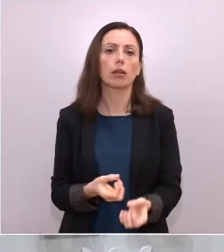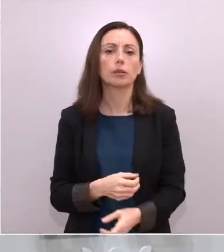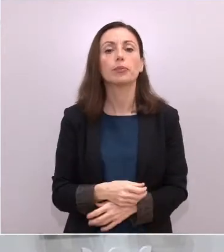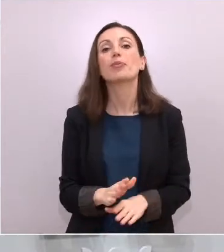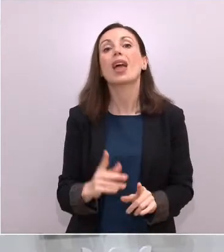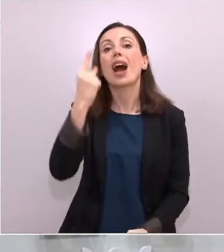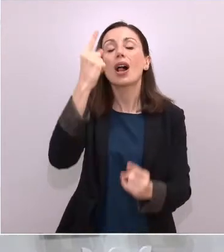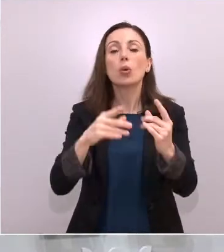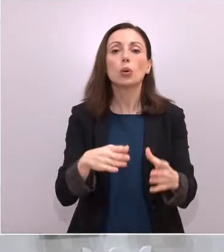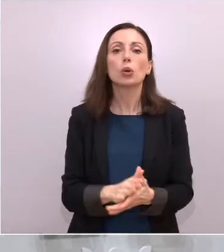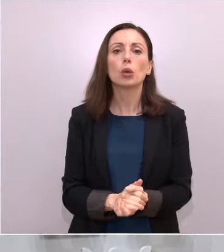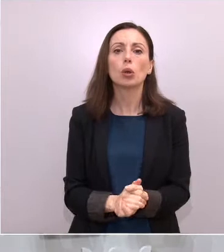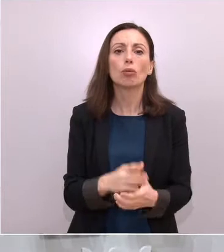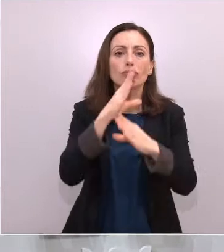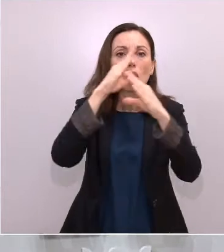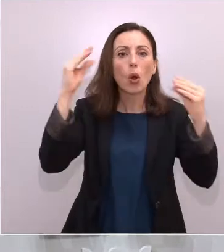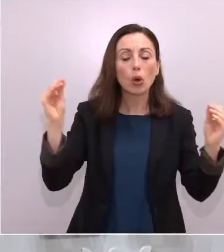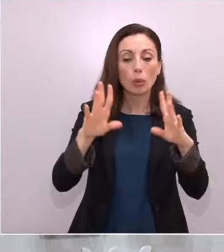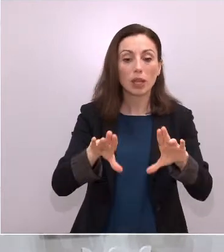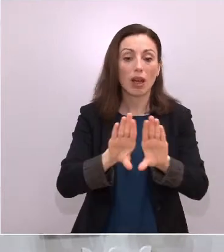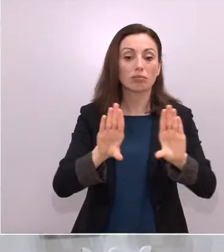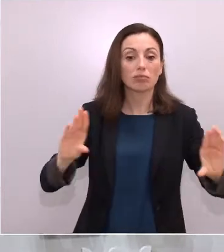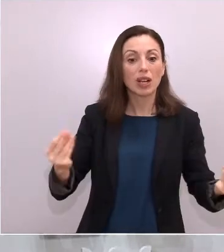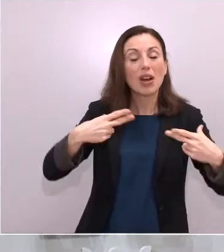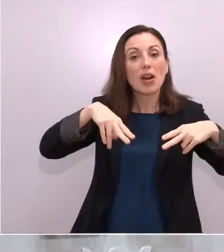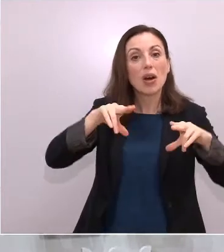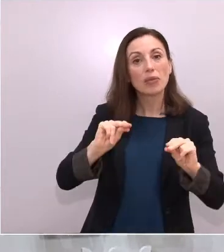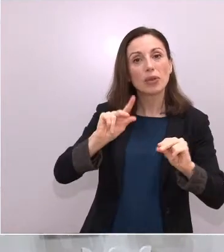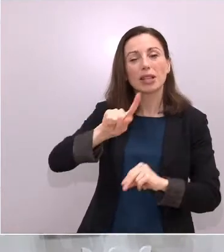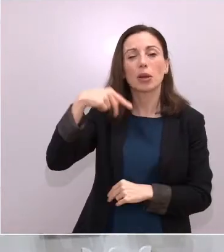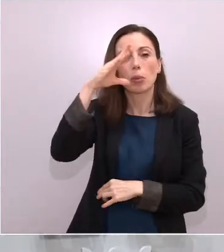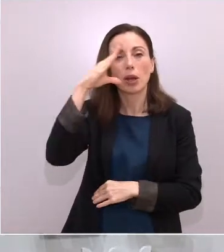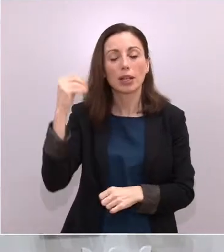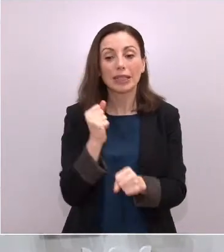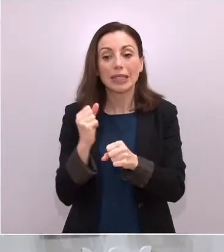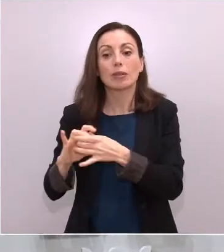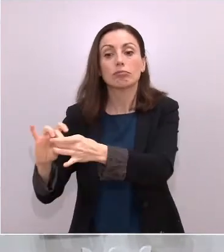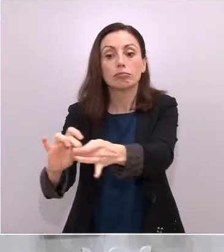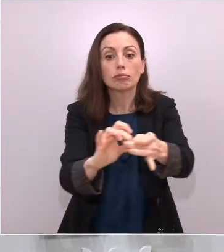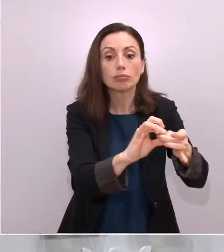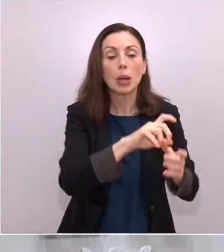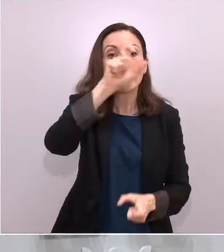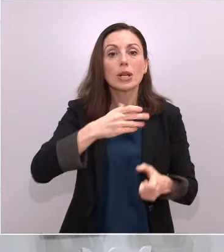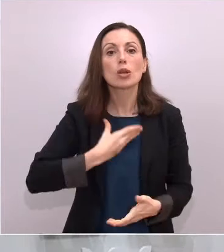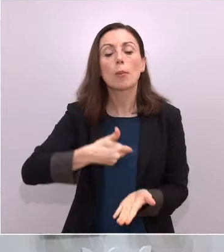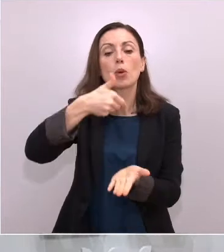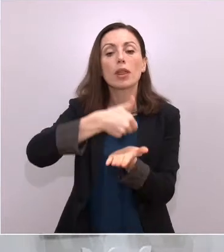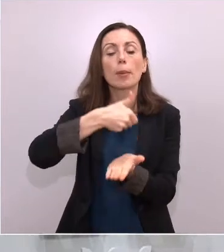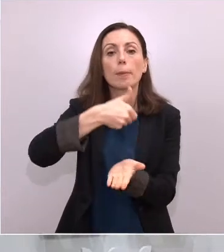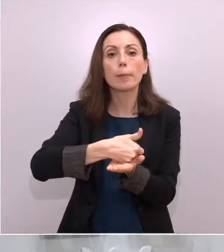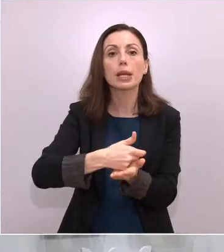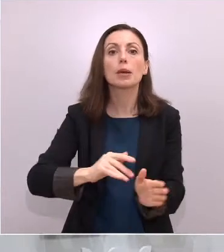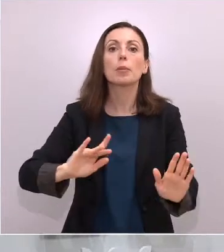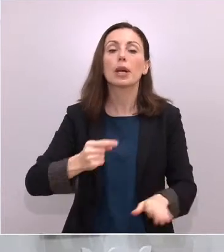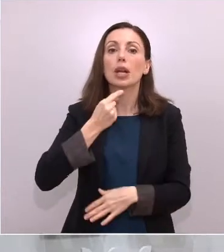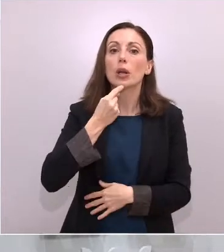que se les olvida en cuanto salen del hemiciclo. Trabajar juntos es lo que nos exigen los murcianos, pero no se puede decir